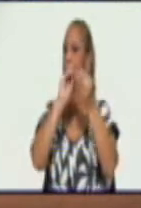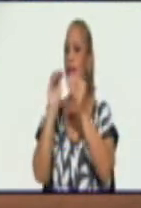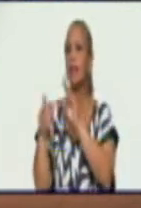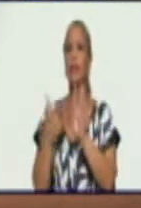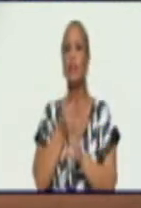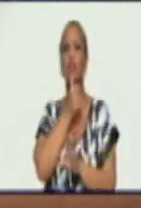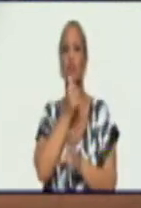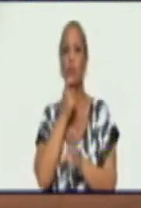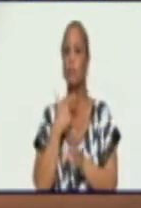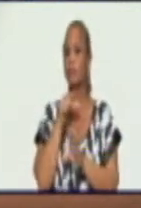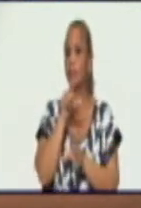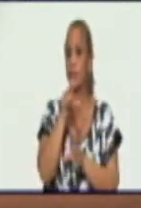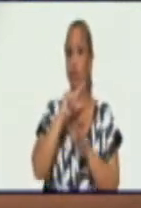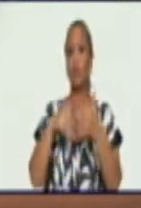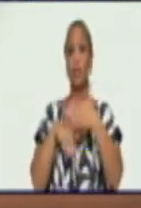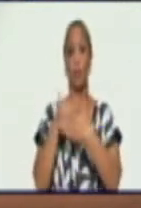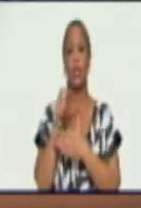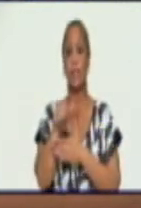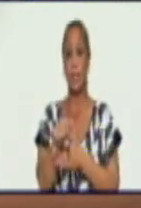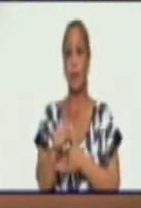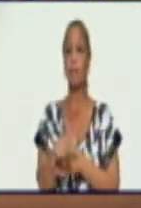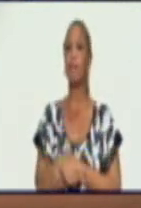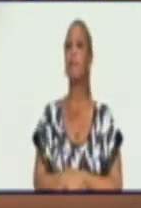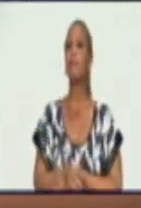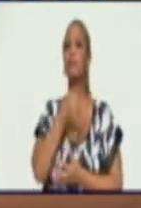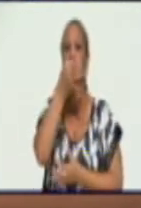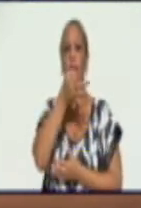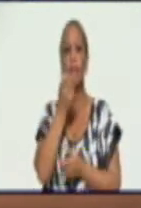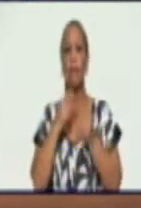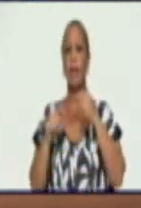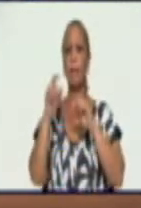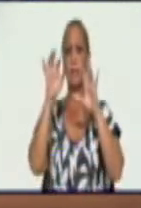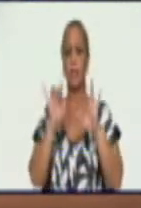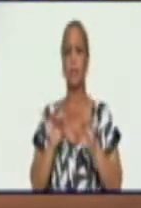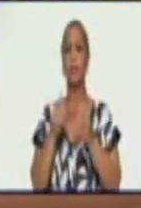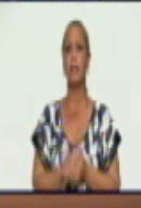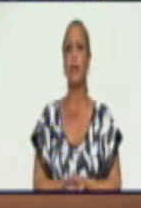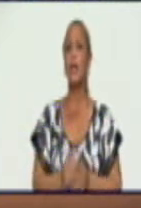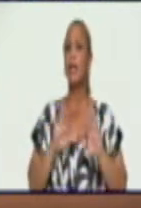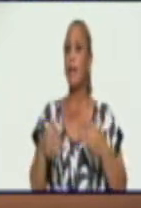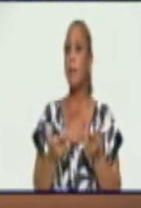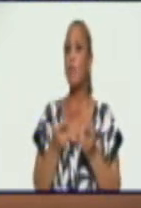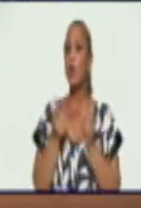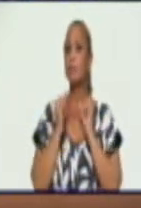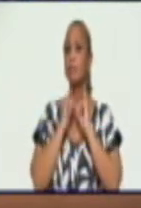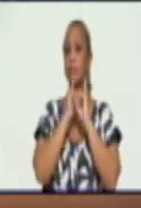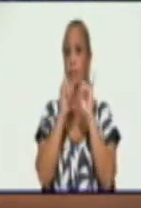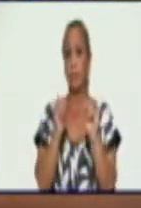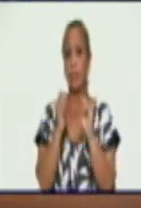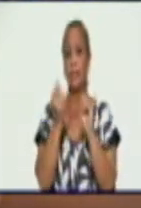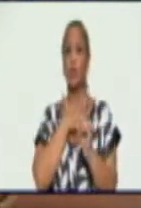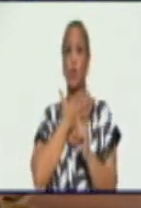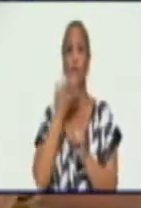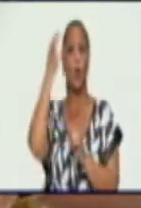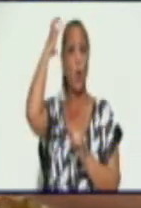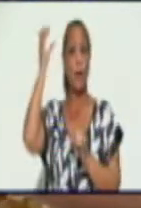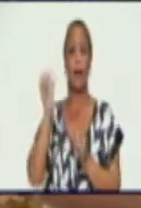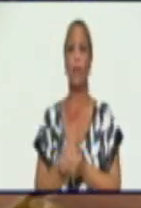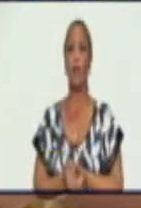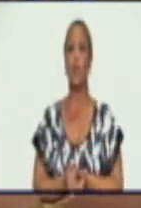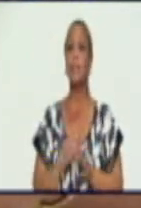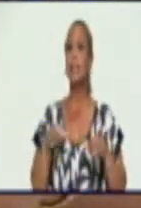últimos días hacía referencia a nuestro primer secretario que por indicación de nuestro gobernador se ha